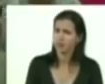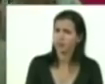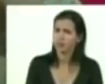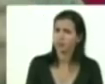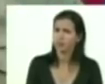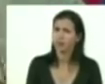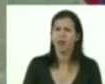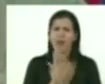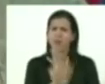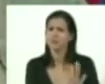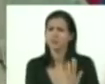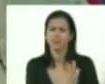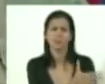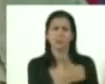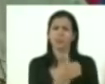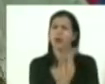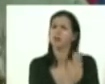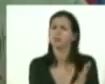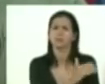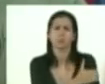porque así es la derecha,